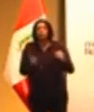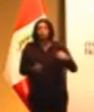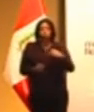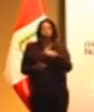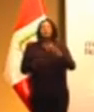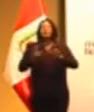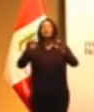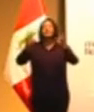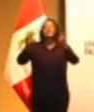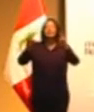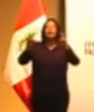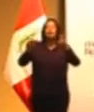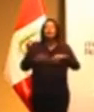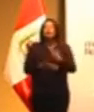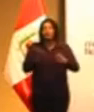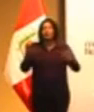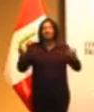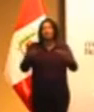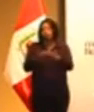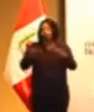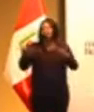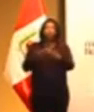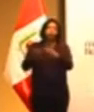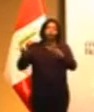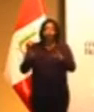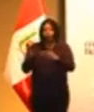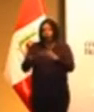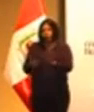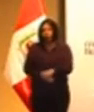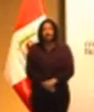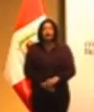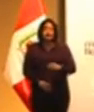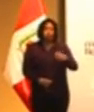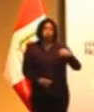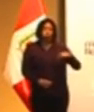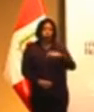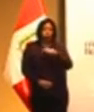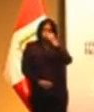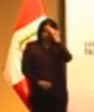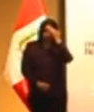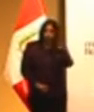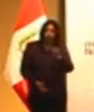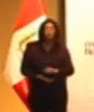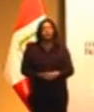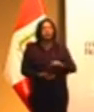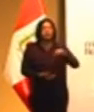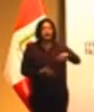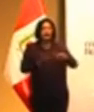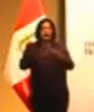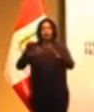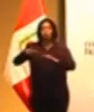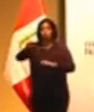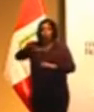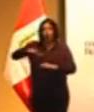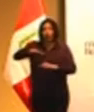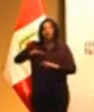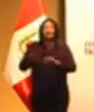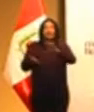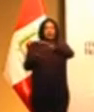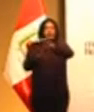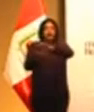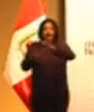ciudad es el tema de la movilidad urbana. Sabemos nosotros que en nuestra ciudad, en general